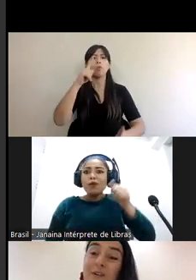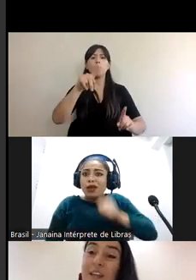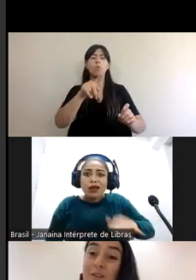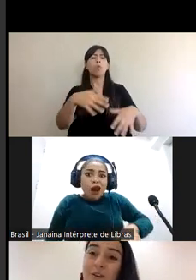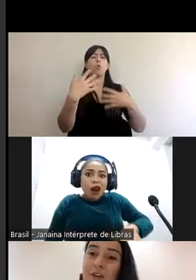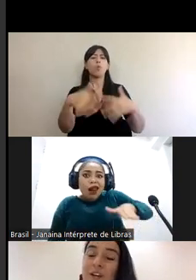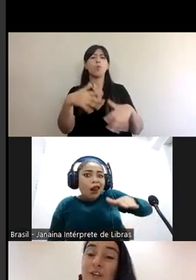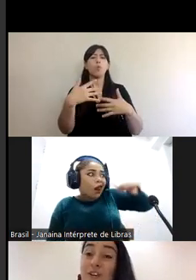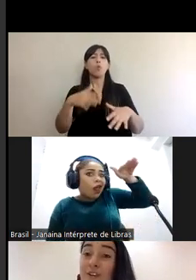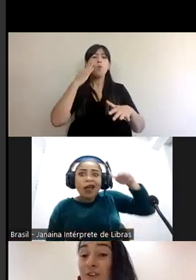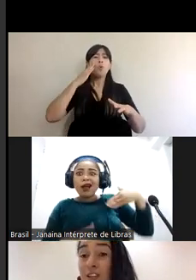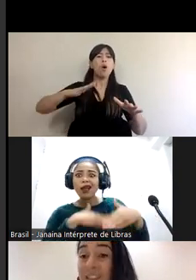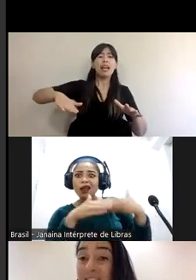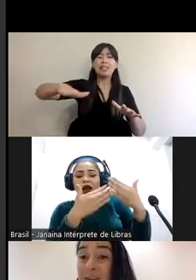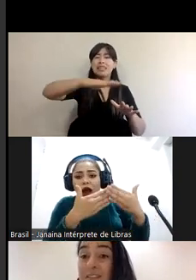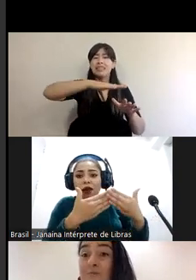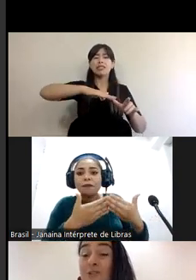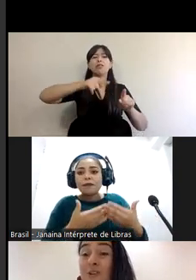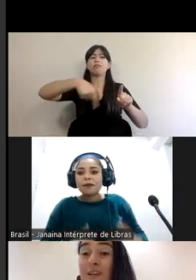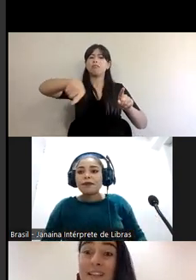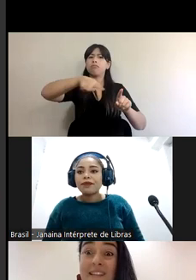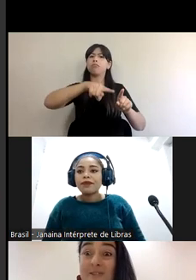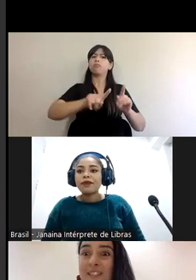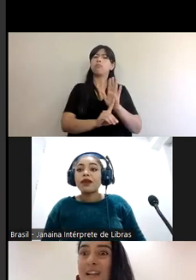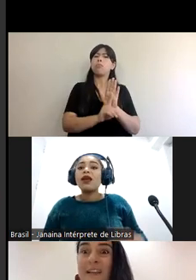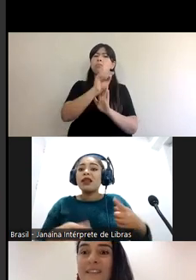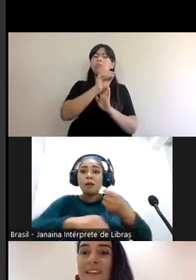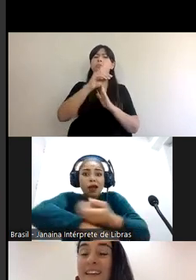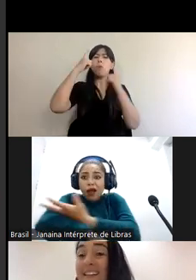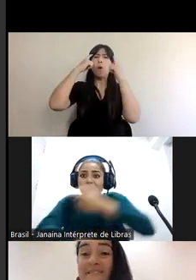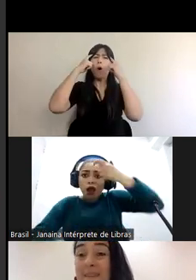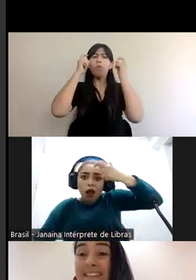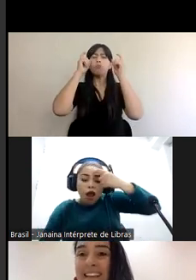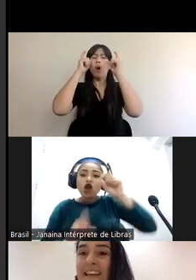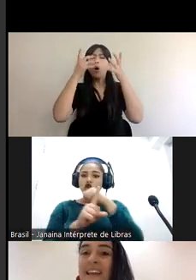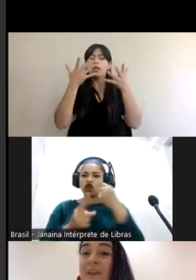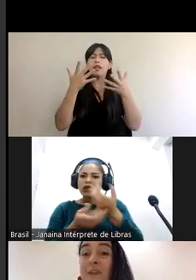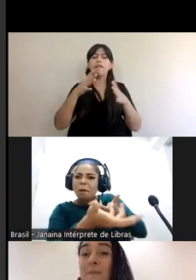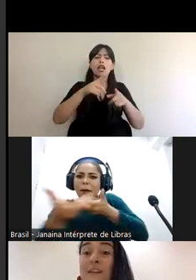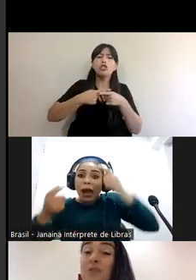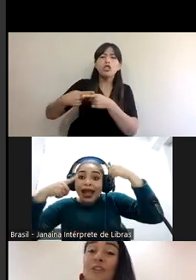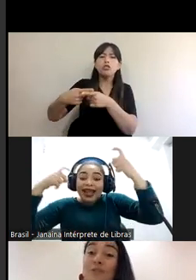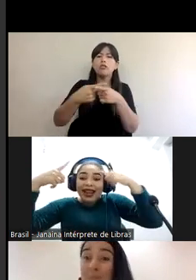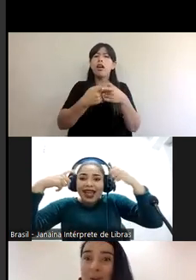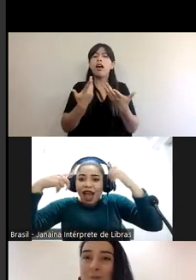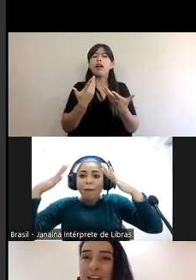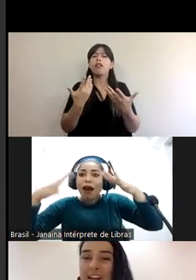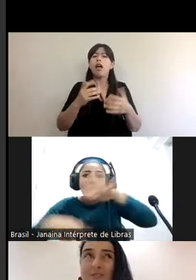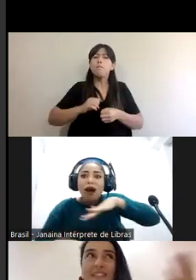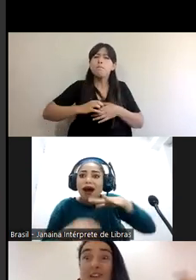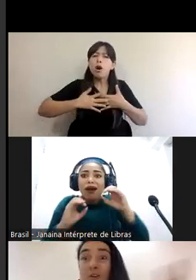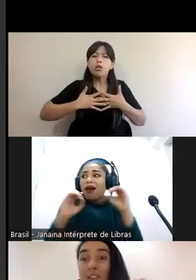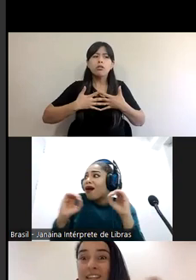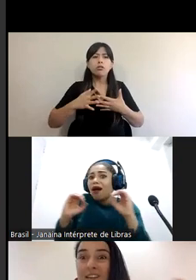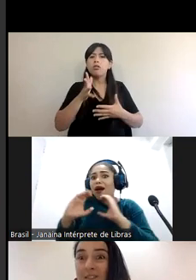están desarrollando cognitivamente, emocionalmente, socialmente, creativamente, en un espacio donde no se pueden comunicar,